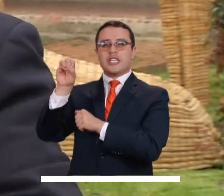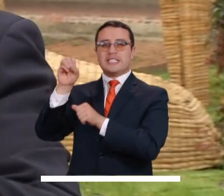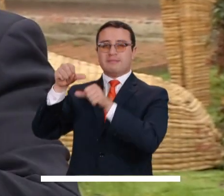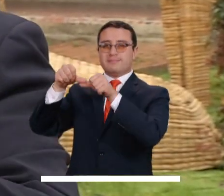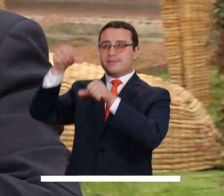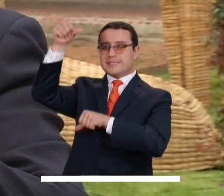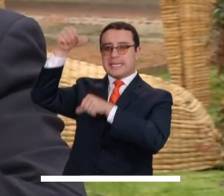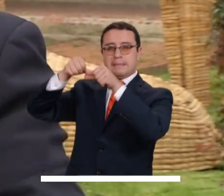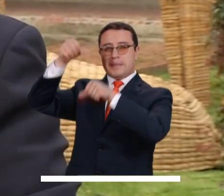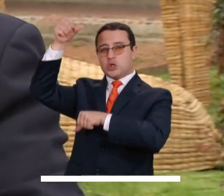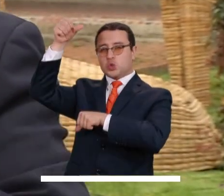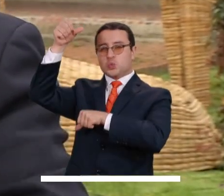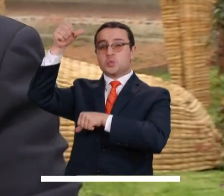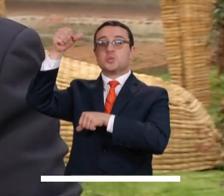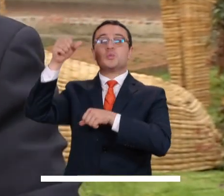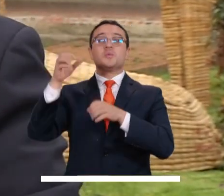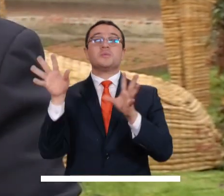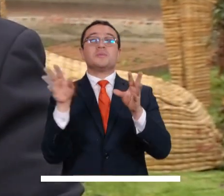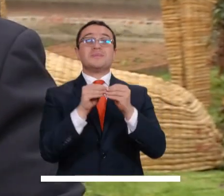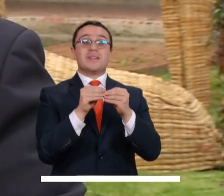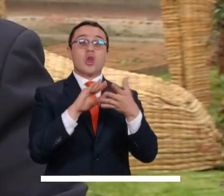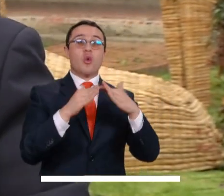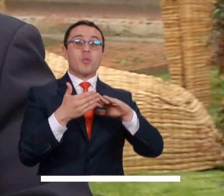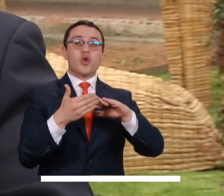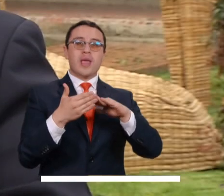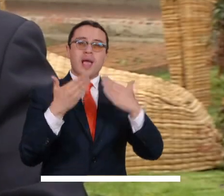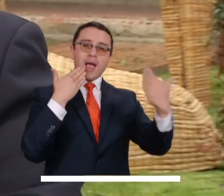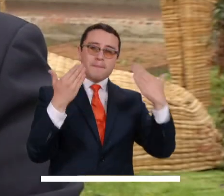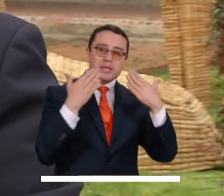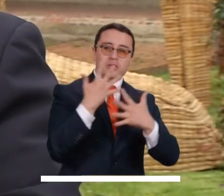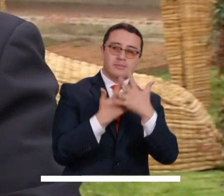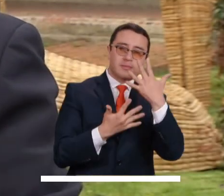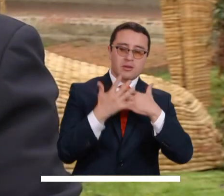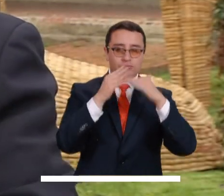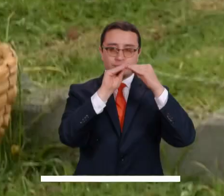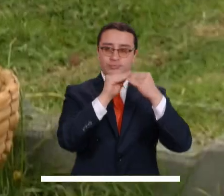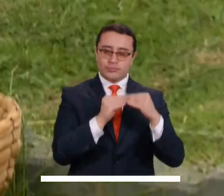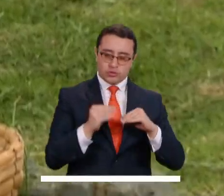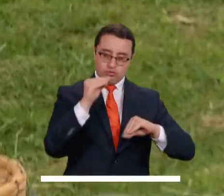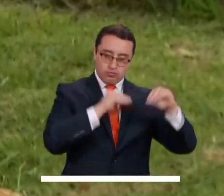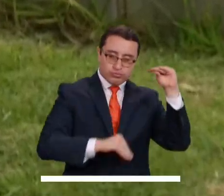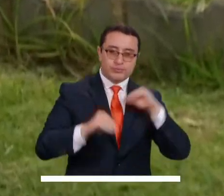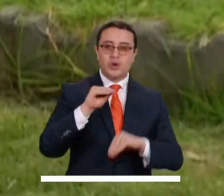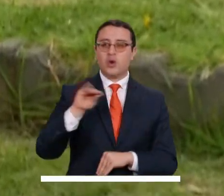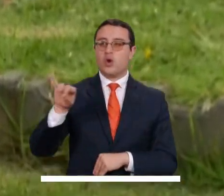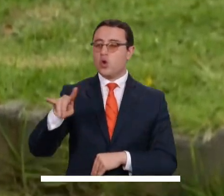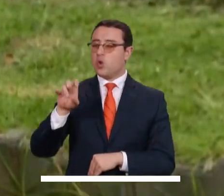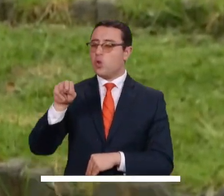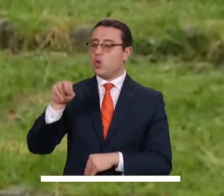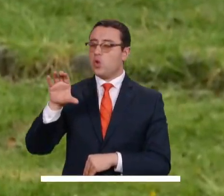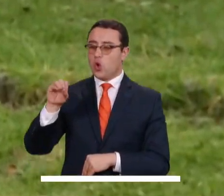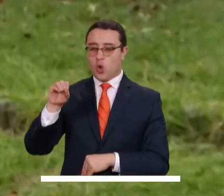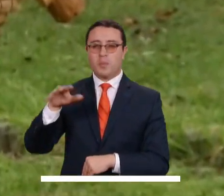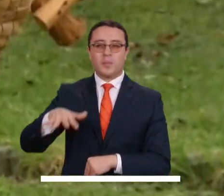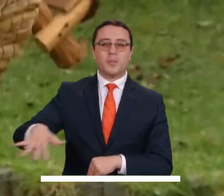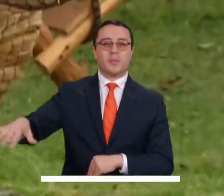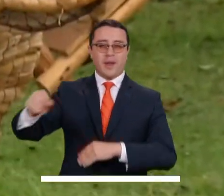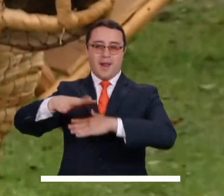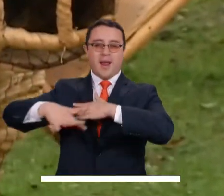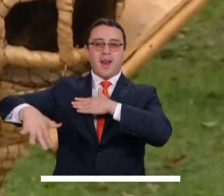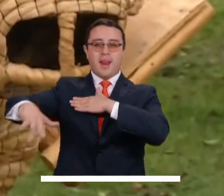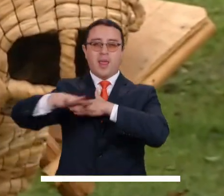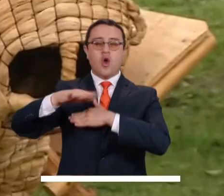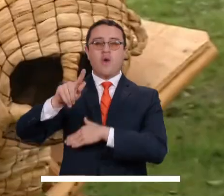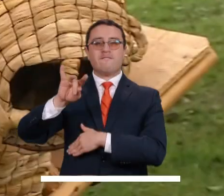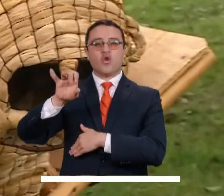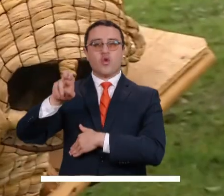elaborado de comunidad de campesinos y artesanos y sobre todo la INEA y el junco de nuestra bella laguna de Fuquén,